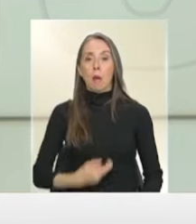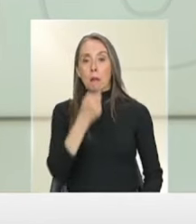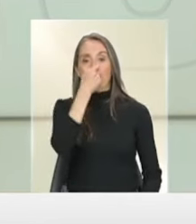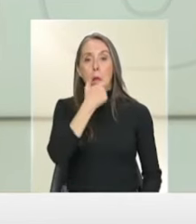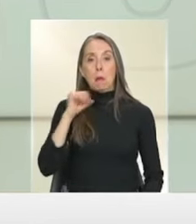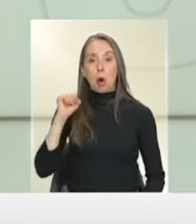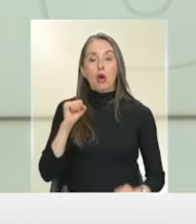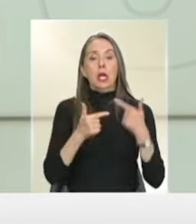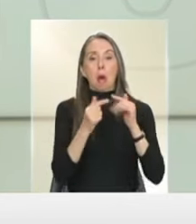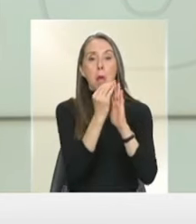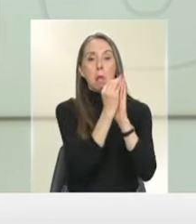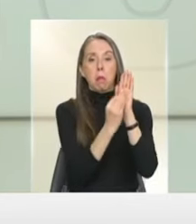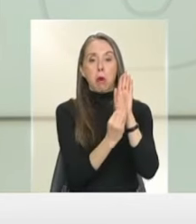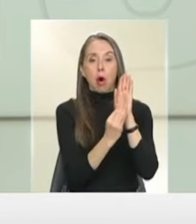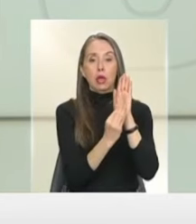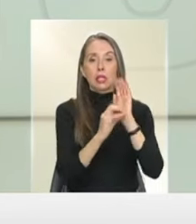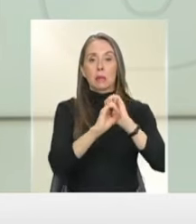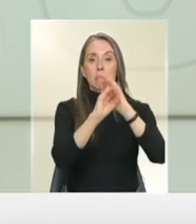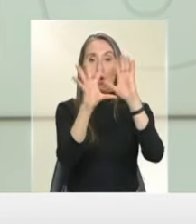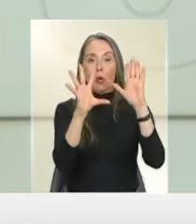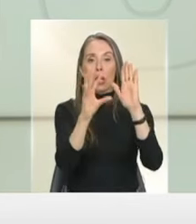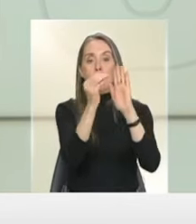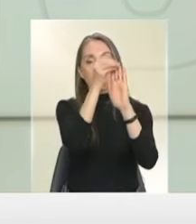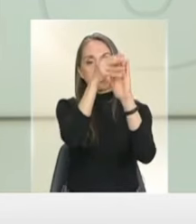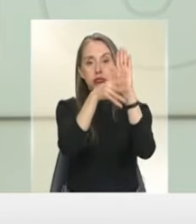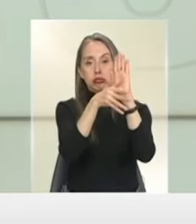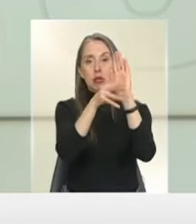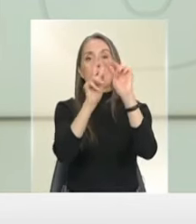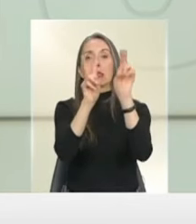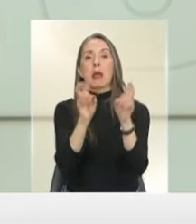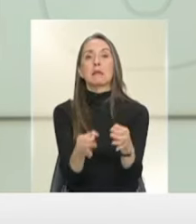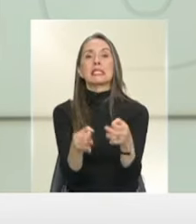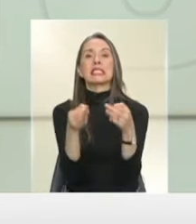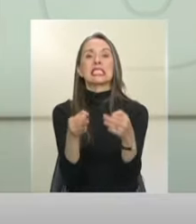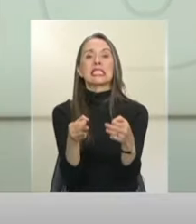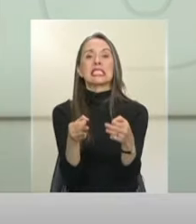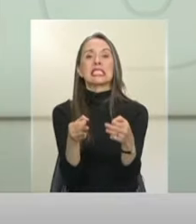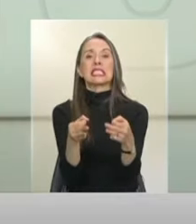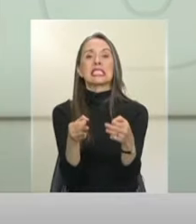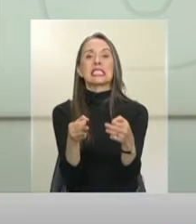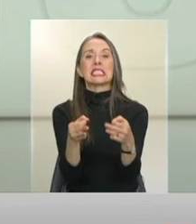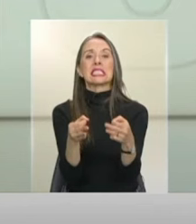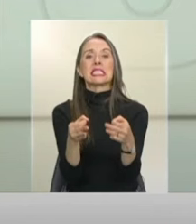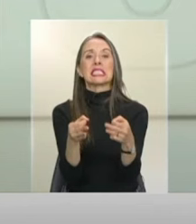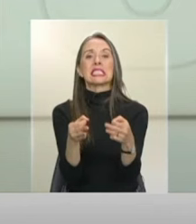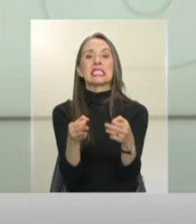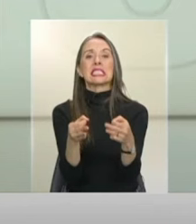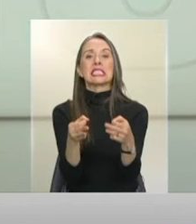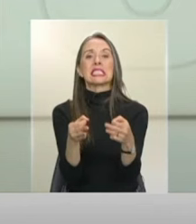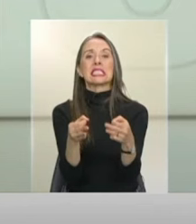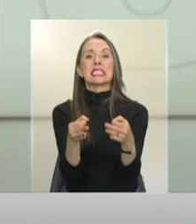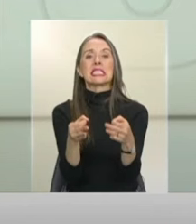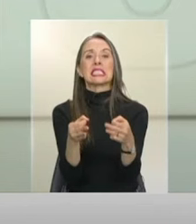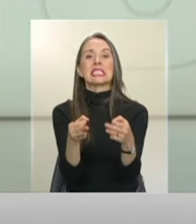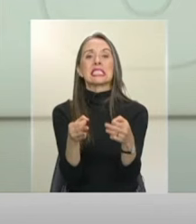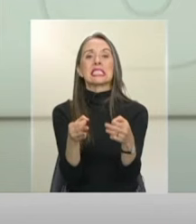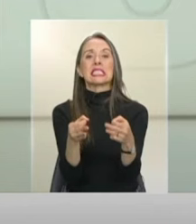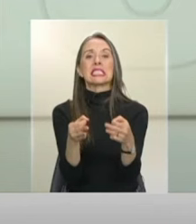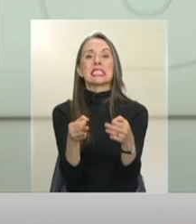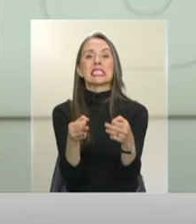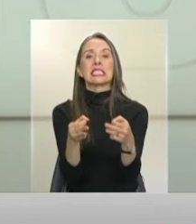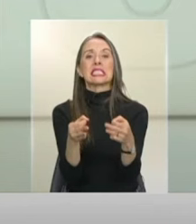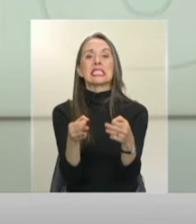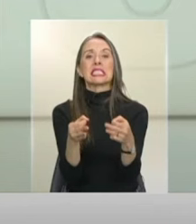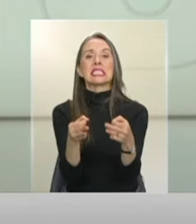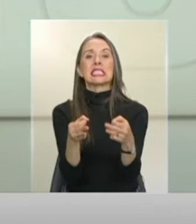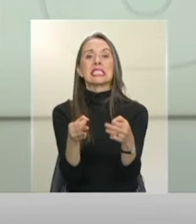concreto una política muy clara y significativa en materia de seguridad. Cuando usted... Sí, sí, o sea, mira, yo así como les dije una cosa,